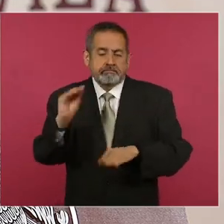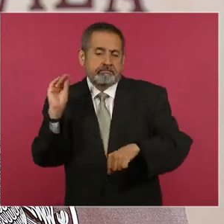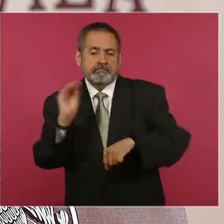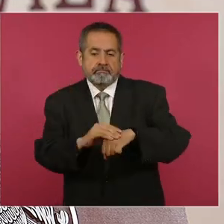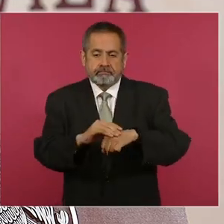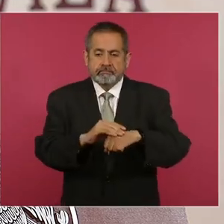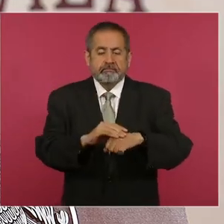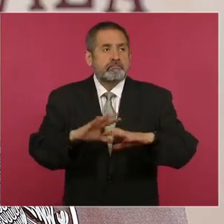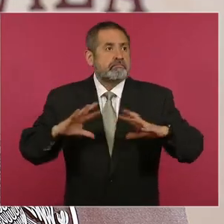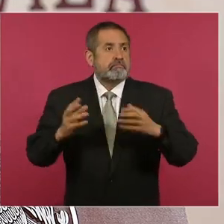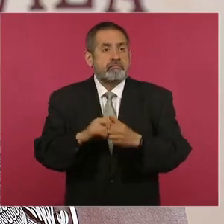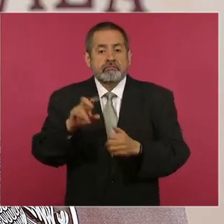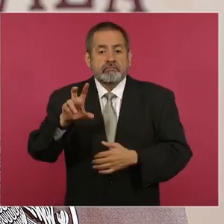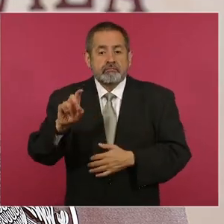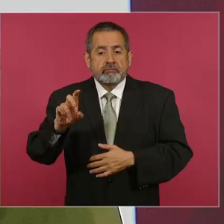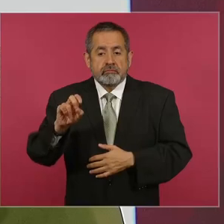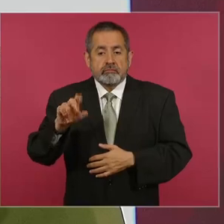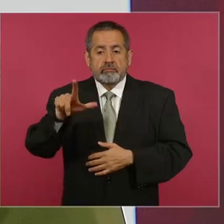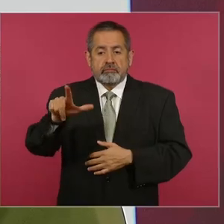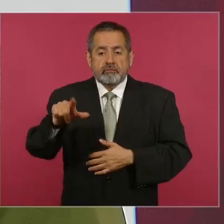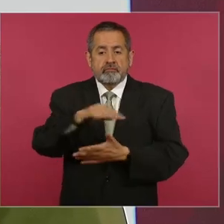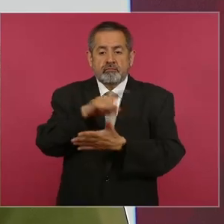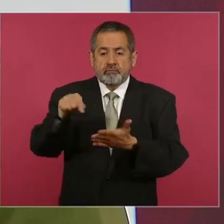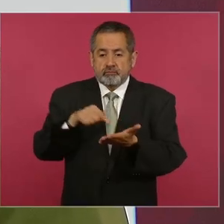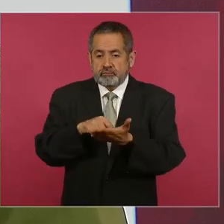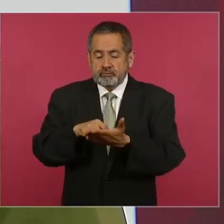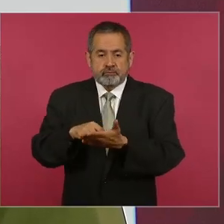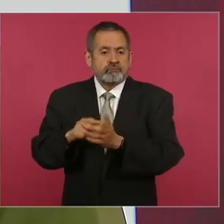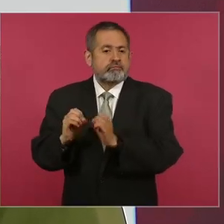instalaciones, 38 instalaciones de